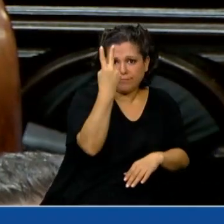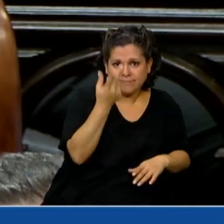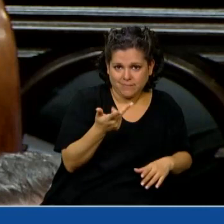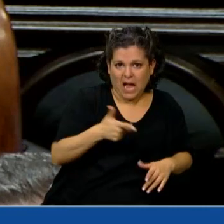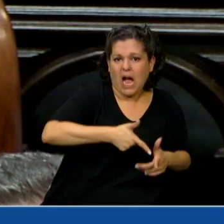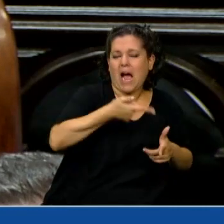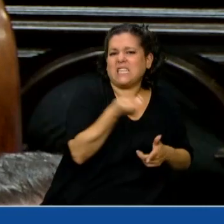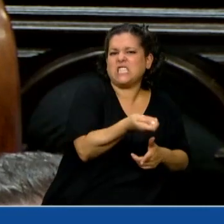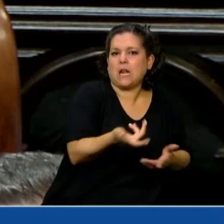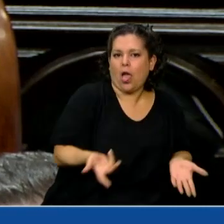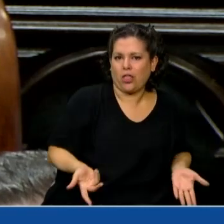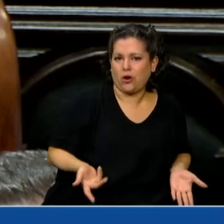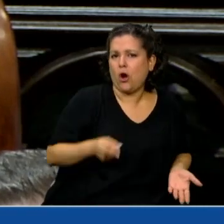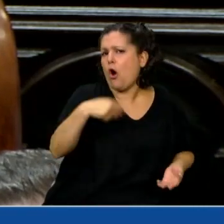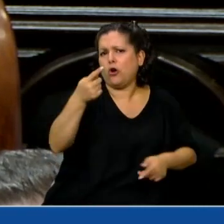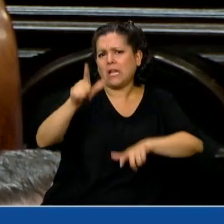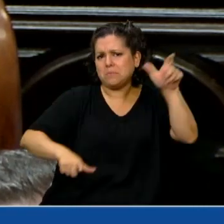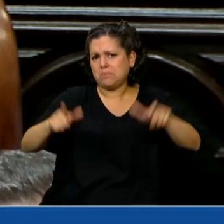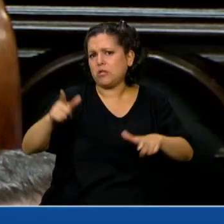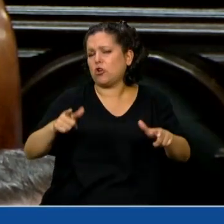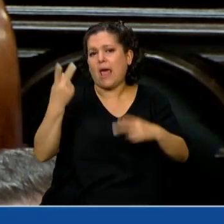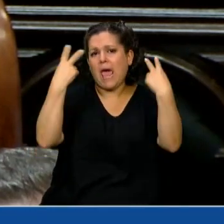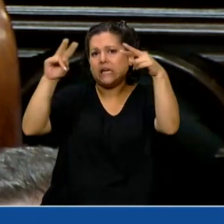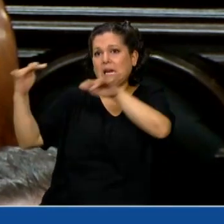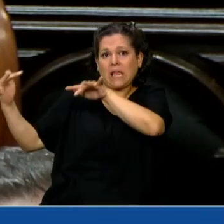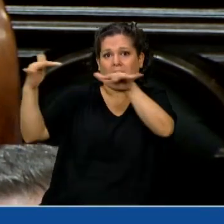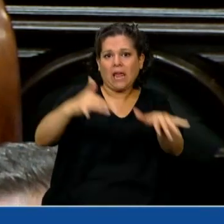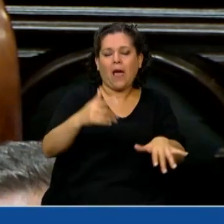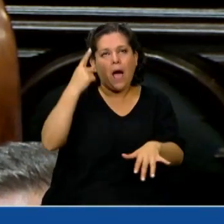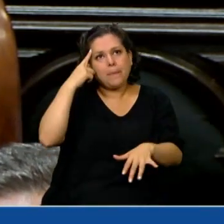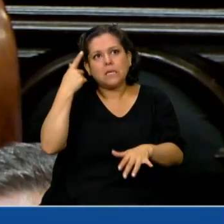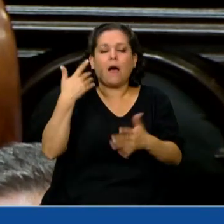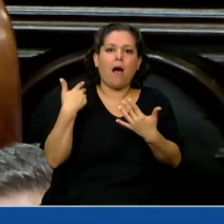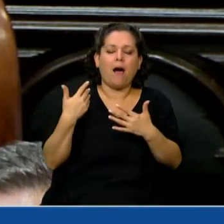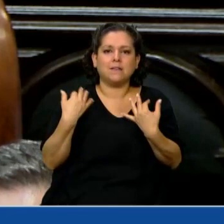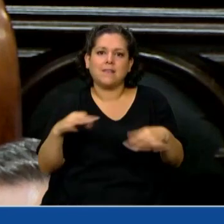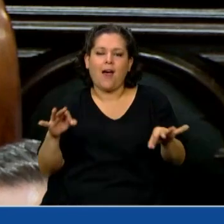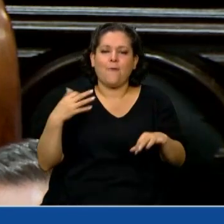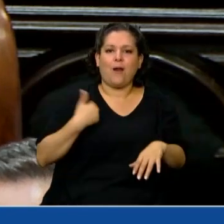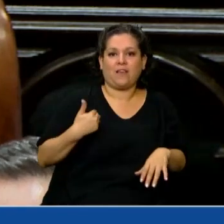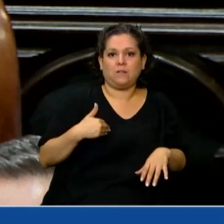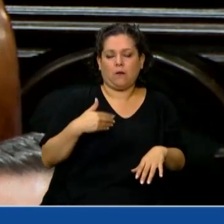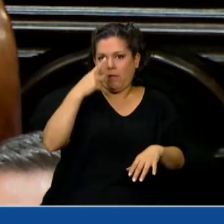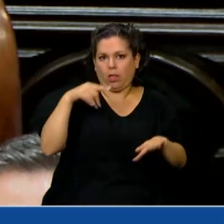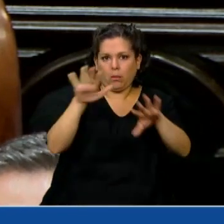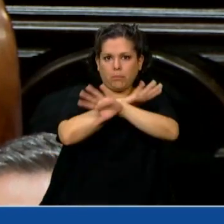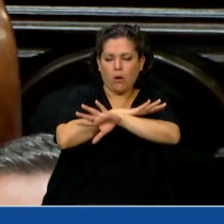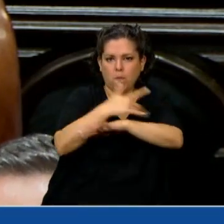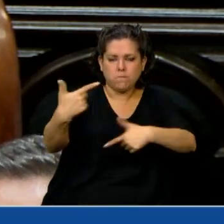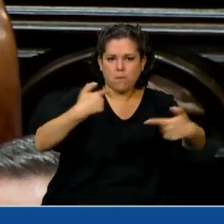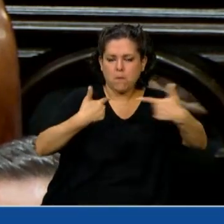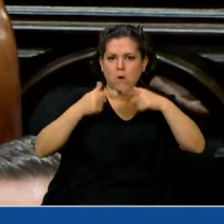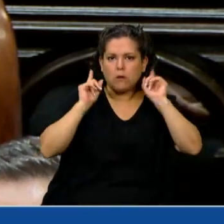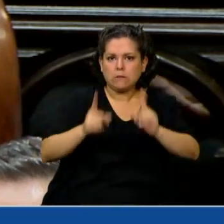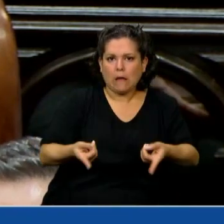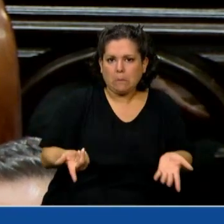o de tantos otros que entraron a la Argentina creyendo que venían a buscar un refugio, un país que los iba a contener con el exilio, y fueron